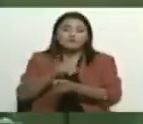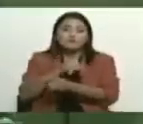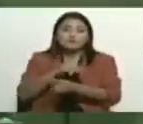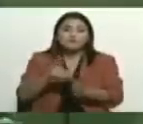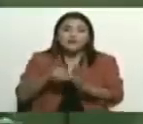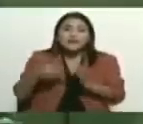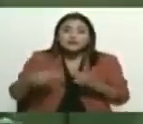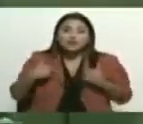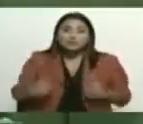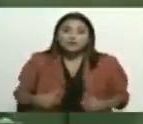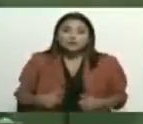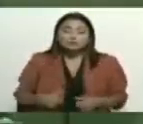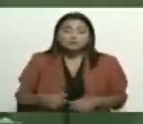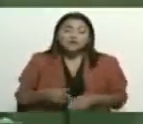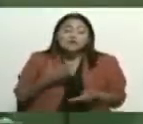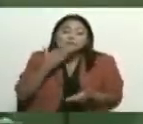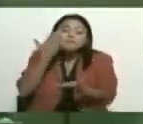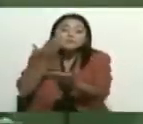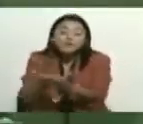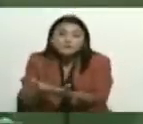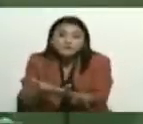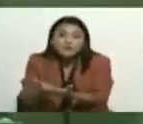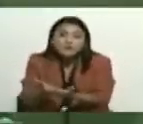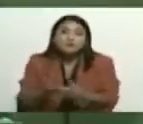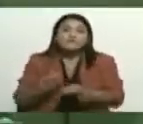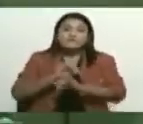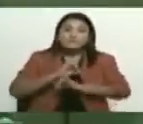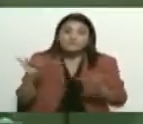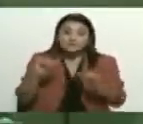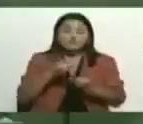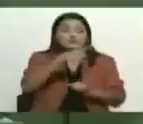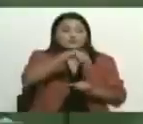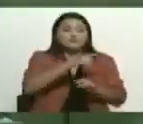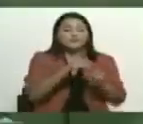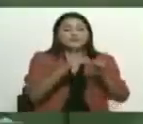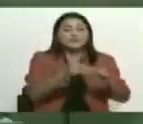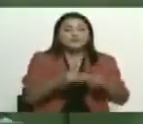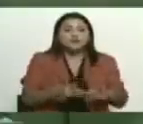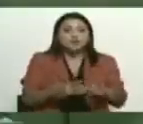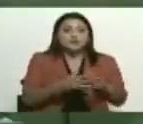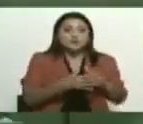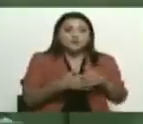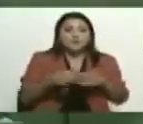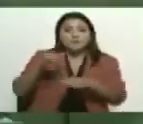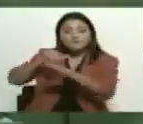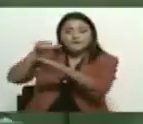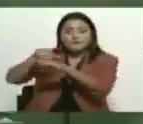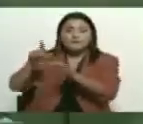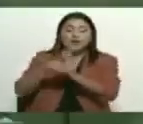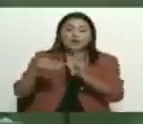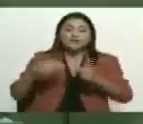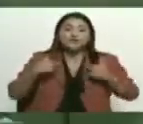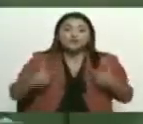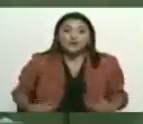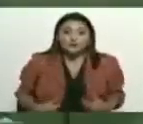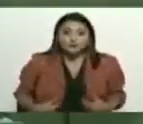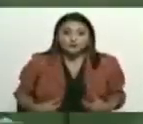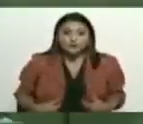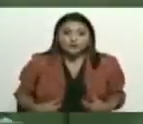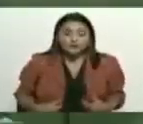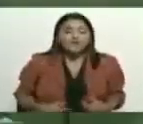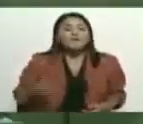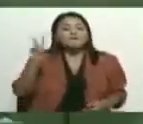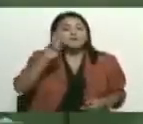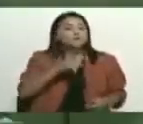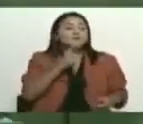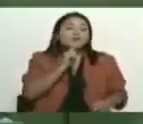la suspensión y el levantamiento de cualquier medida coercitiva unilateral perjudicial para los derechos humanos. Venezuela